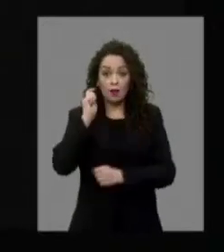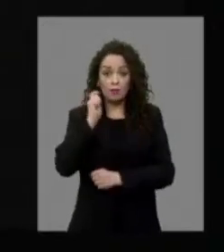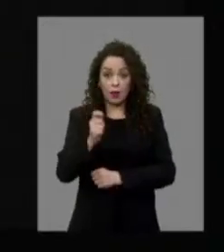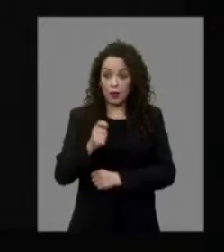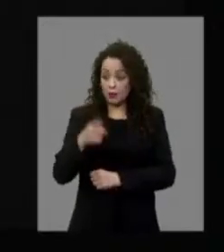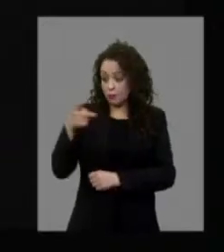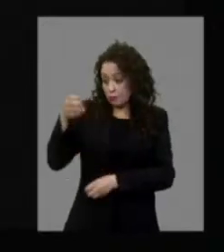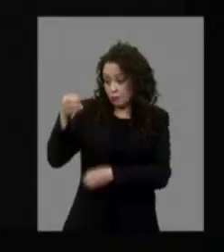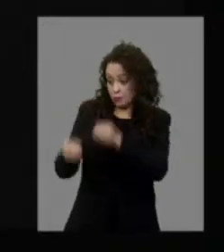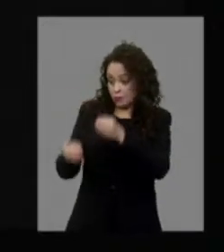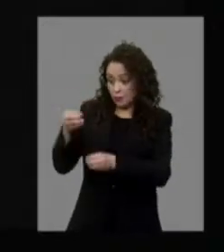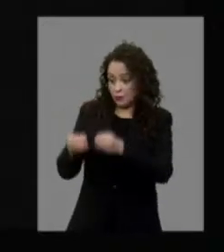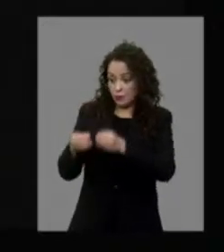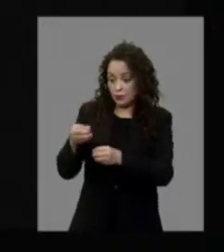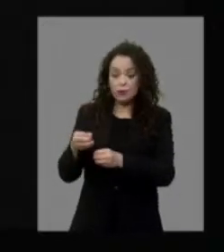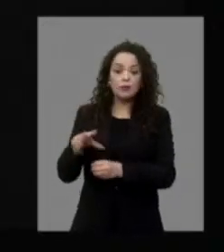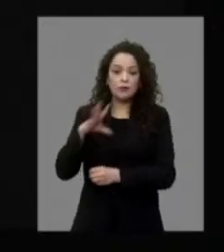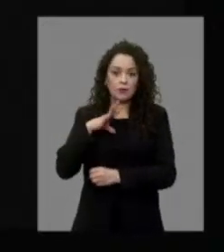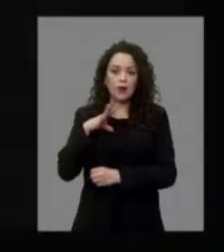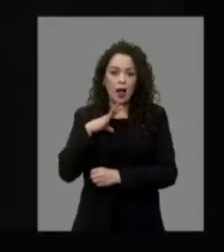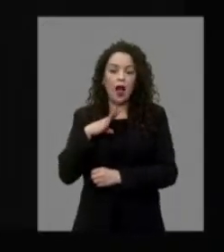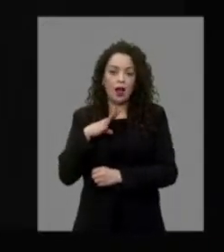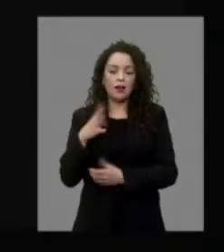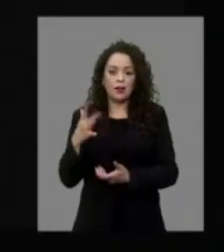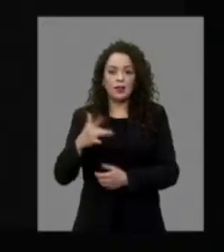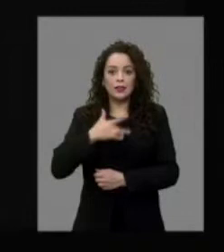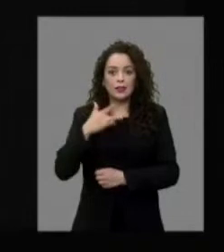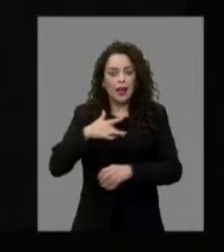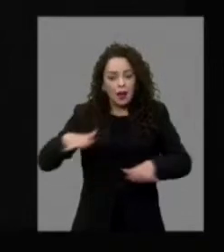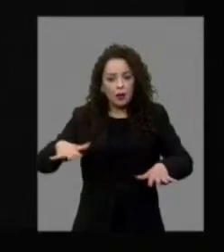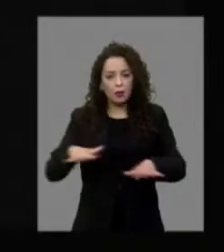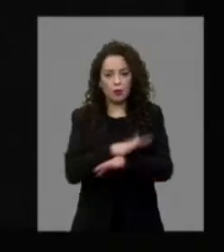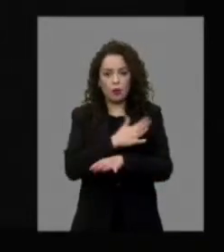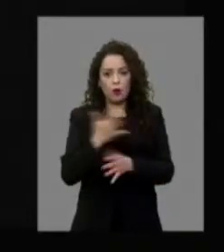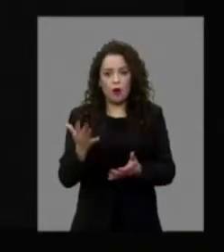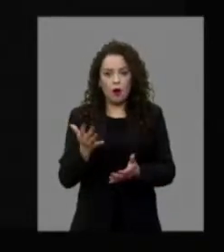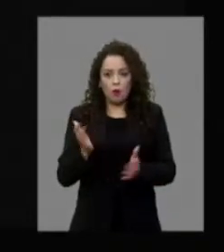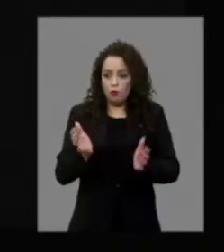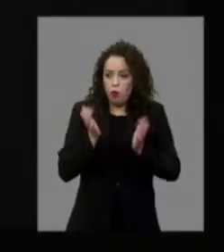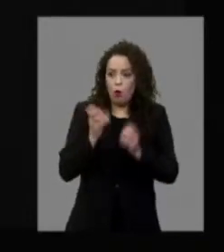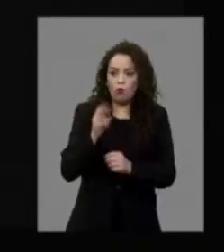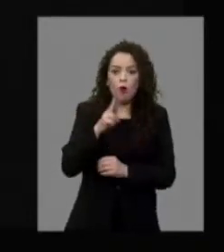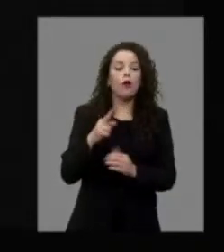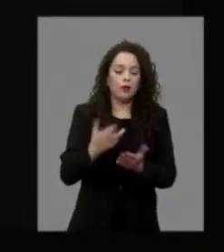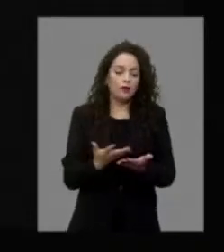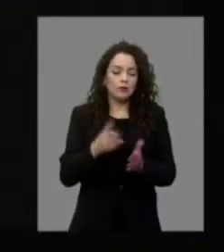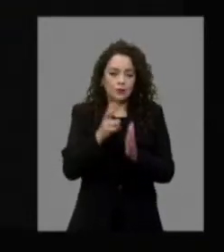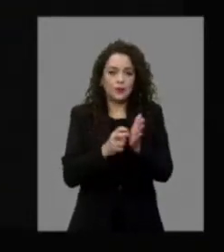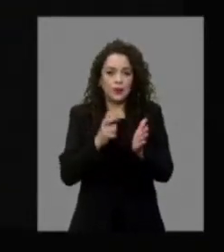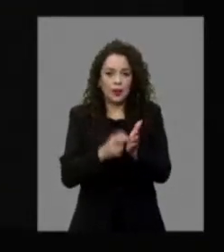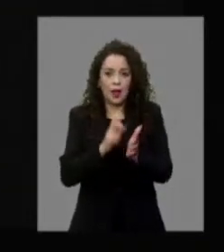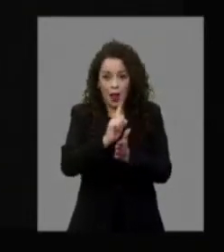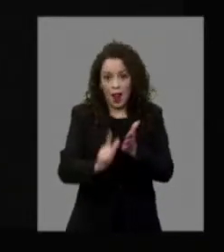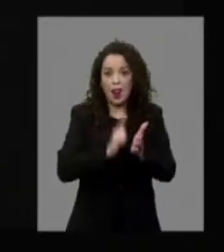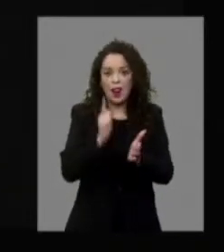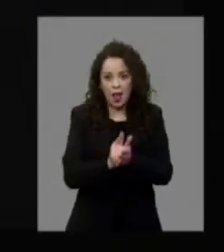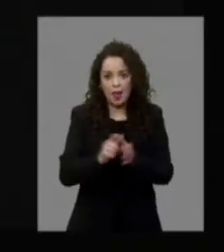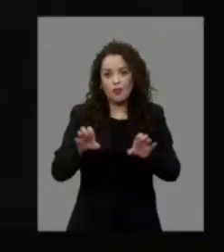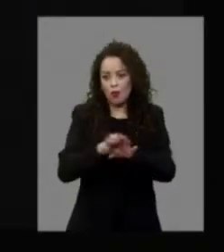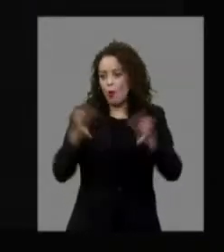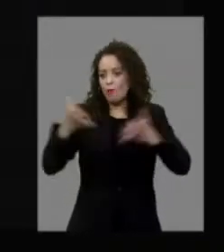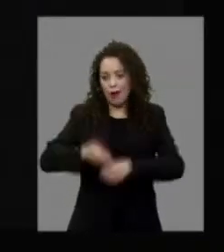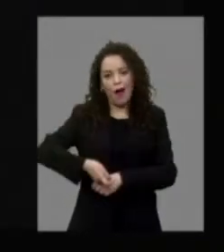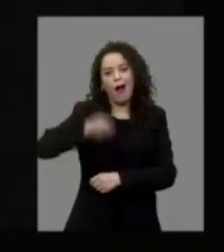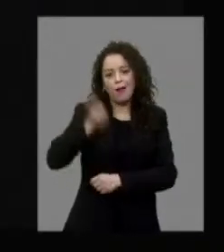judicial se ha visto impactado por esta reforma de 2011. Tenemos una siguiente pregunta también, y en materia